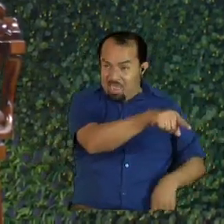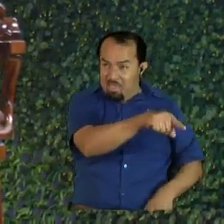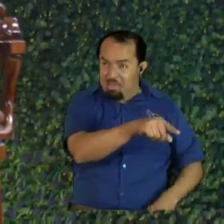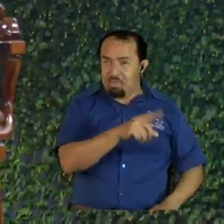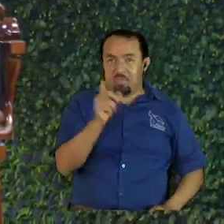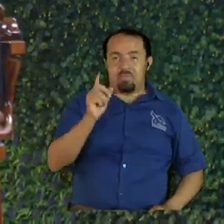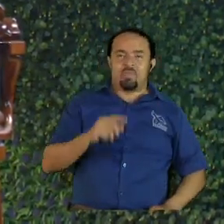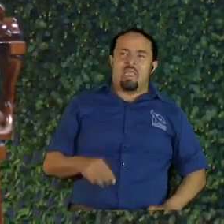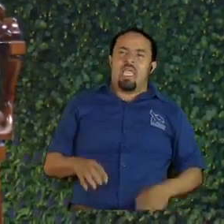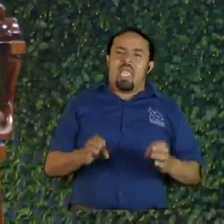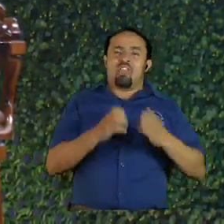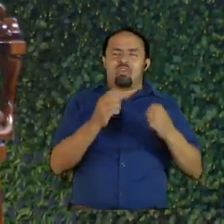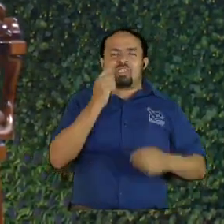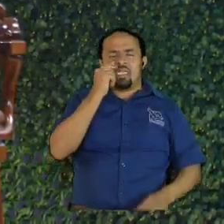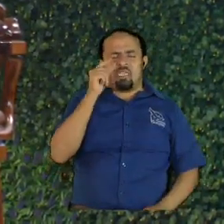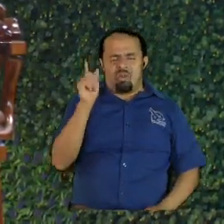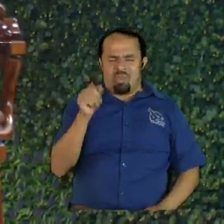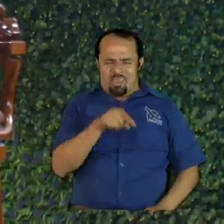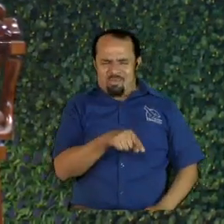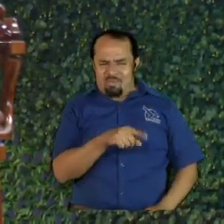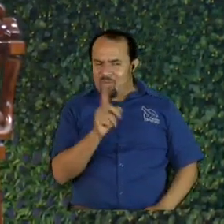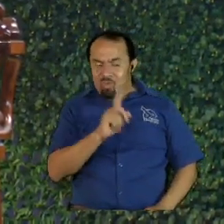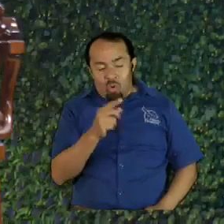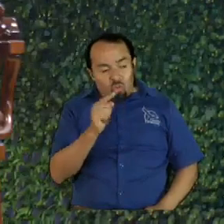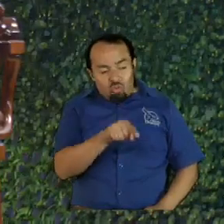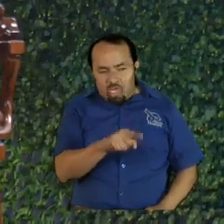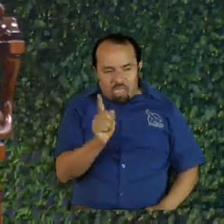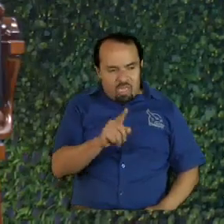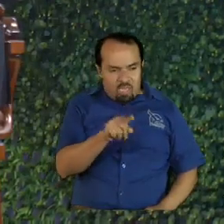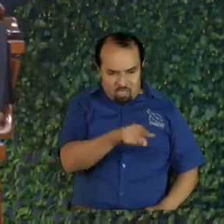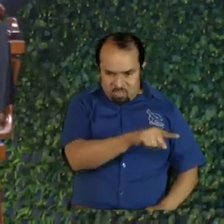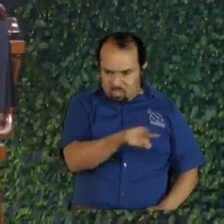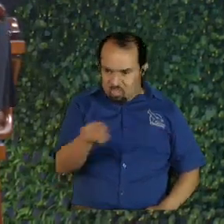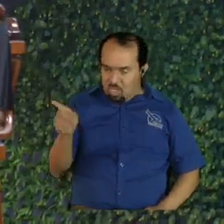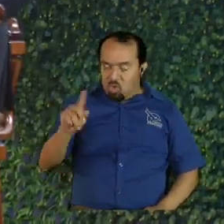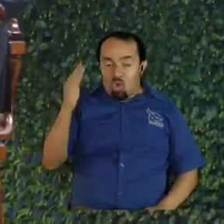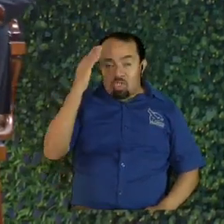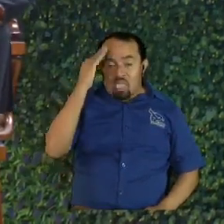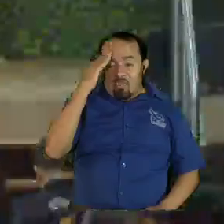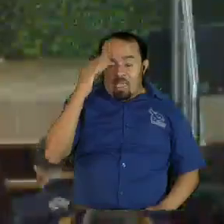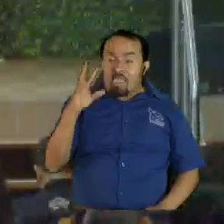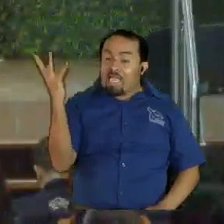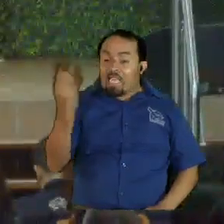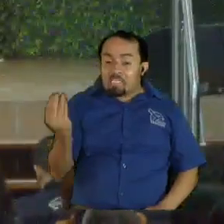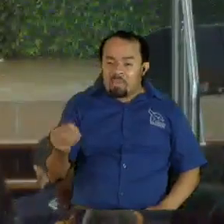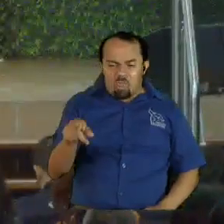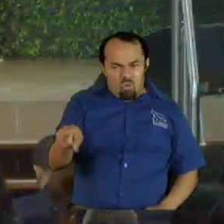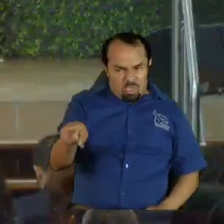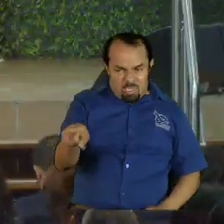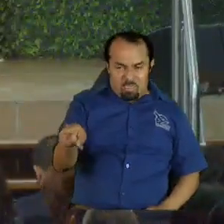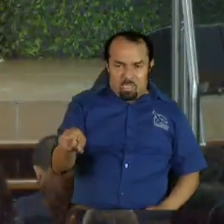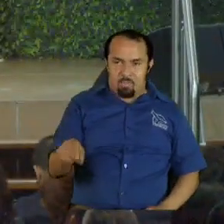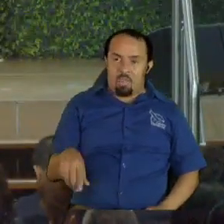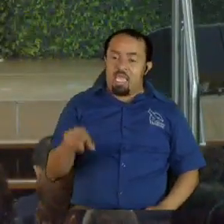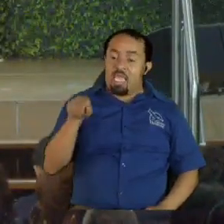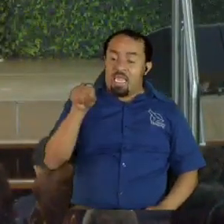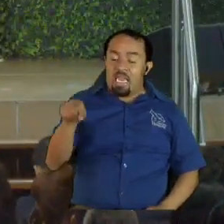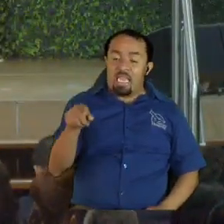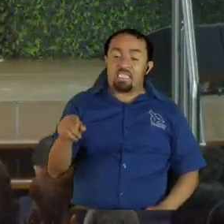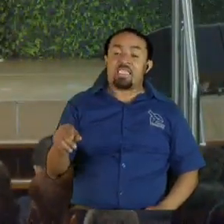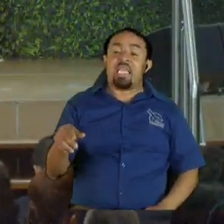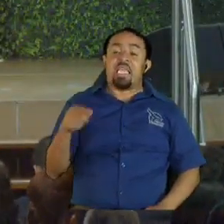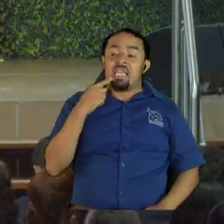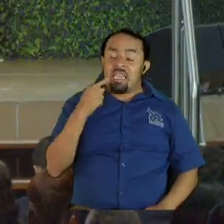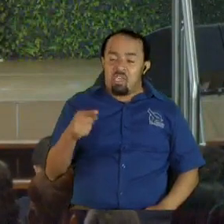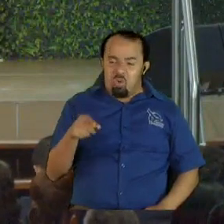Y entonces el Señor los reprendió y les dijo: ustedes no saben de qué espíritu son. Y les llamó a partir de ahí hijos